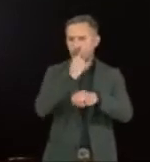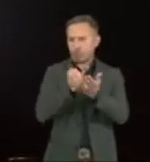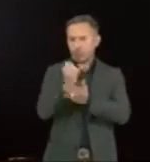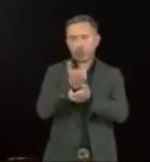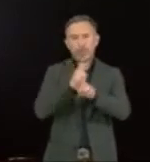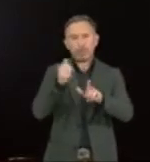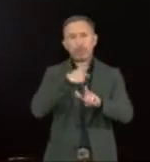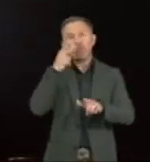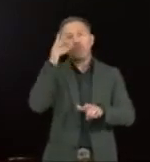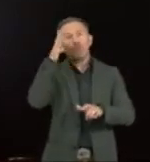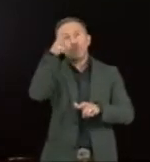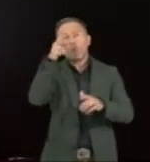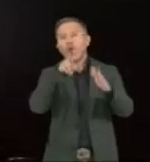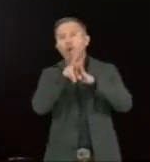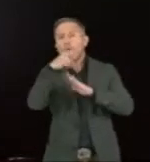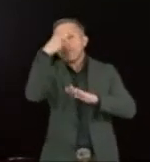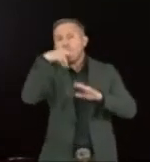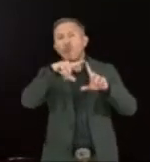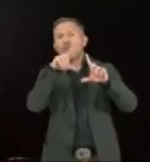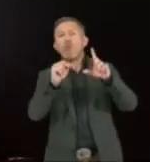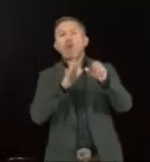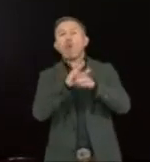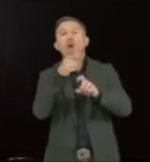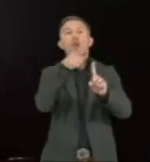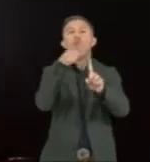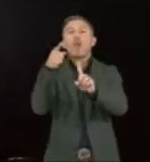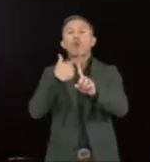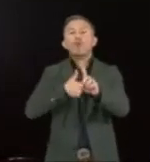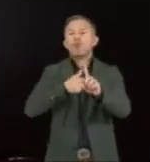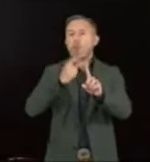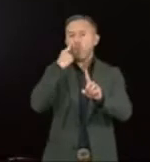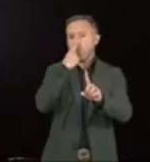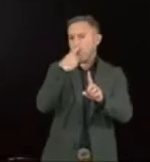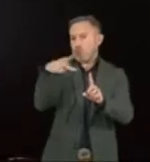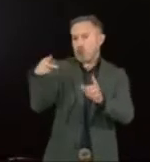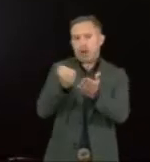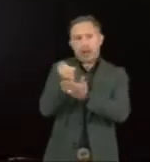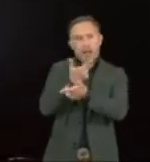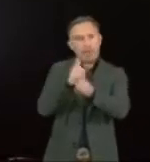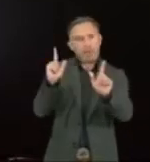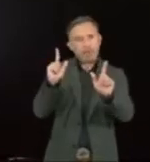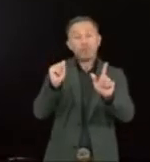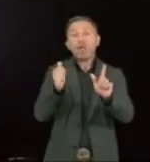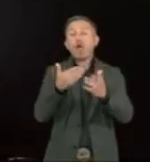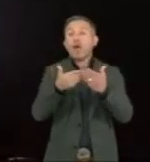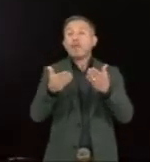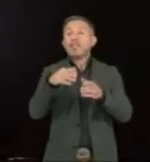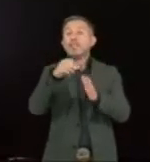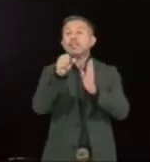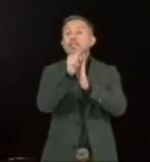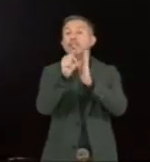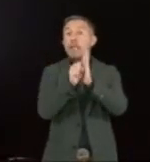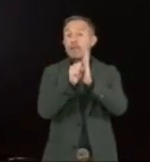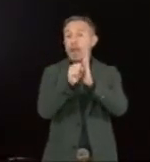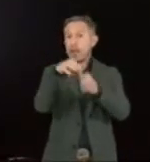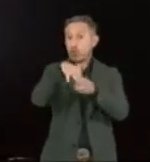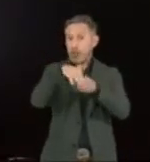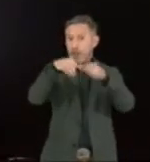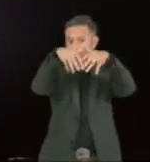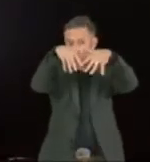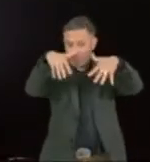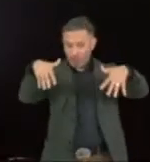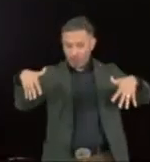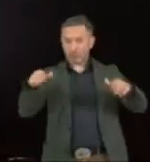destino de nuestro país nuestro sistema electoral volvió a funcionar y funcionó muy bien gracias a la participación